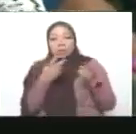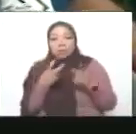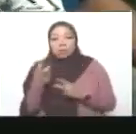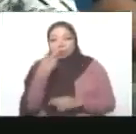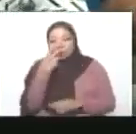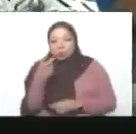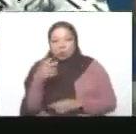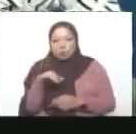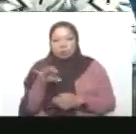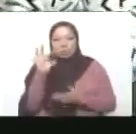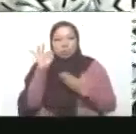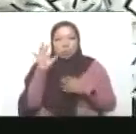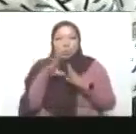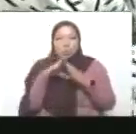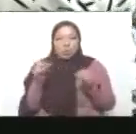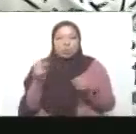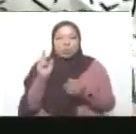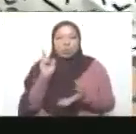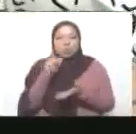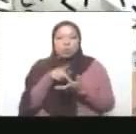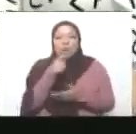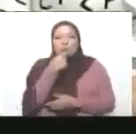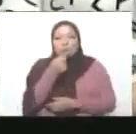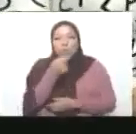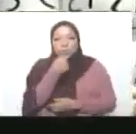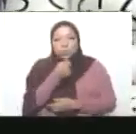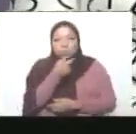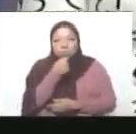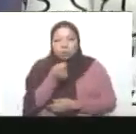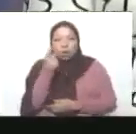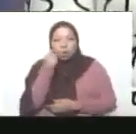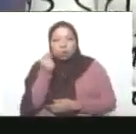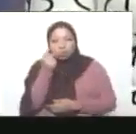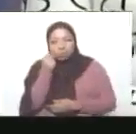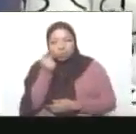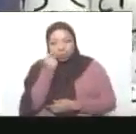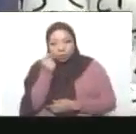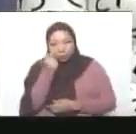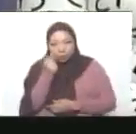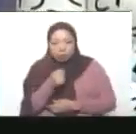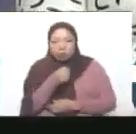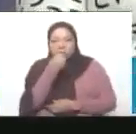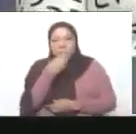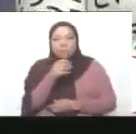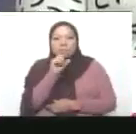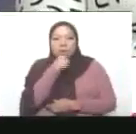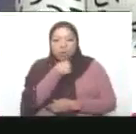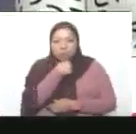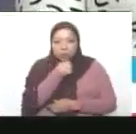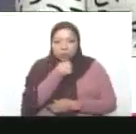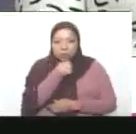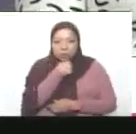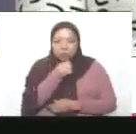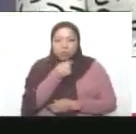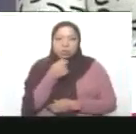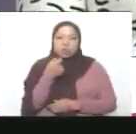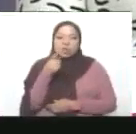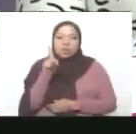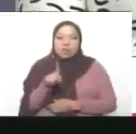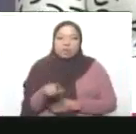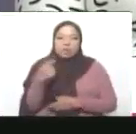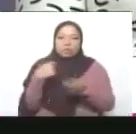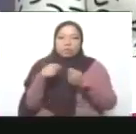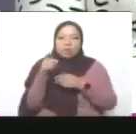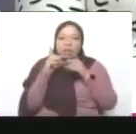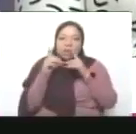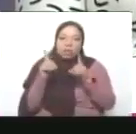bueno, el mundo del café, además de ser una pasión, una tradición, ya que mi abuelo era cafetalero y